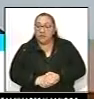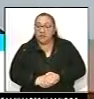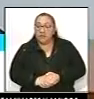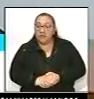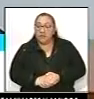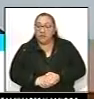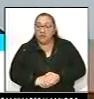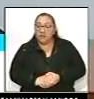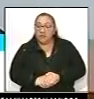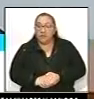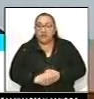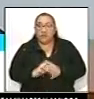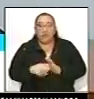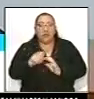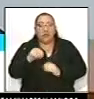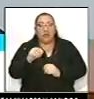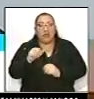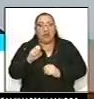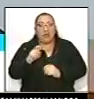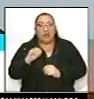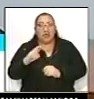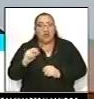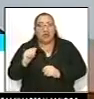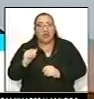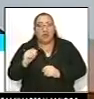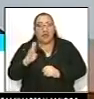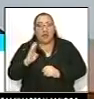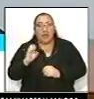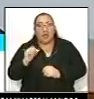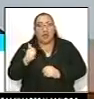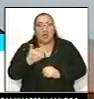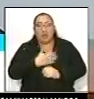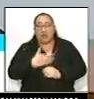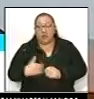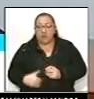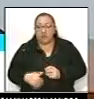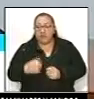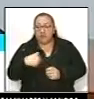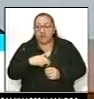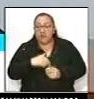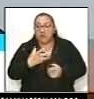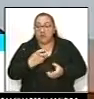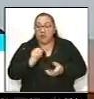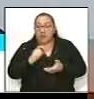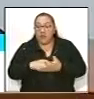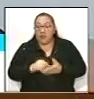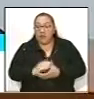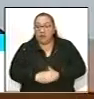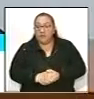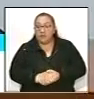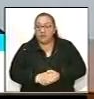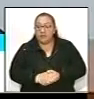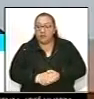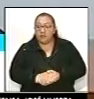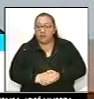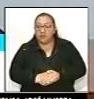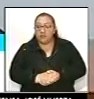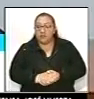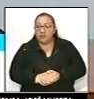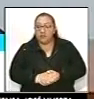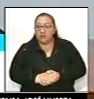las maestrías y también la beca presidente, ¿no? En la beca presidente nosotros quisiéramos postular, pero quizás por la edad